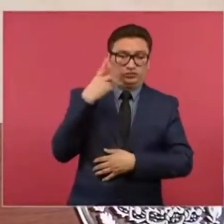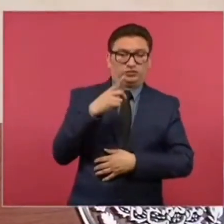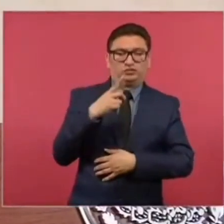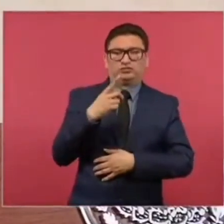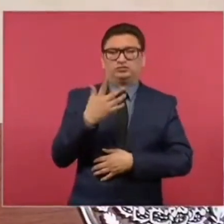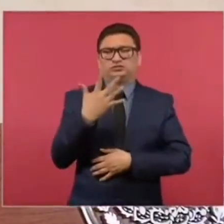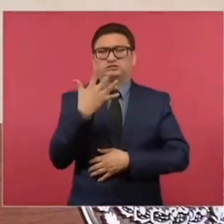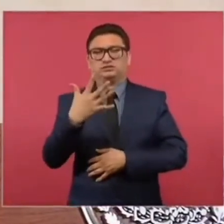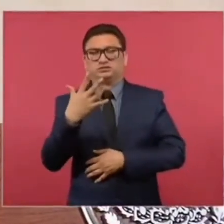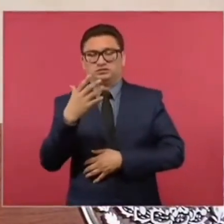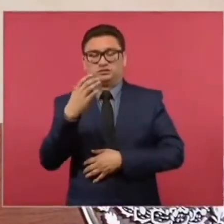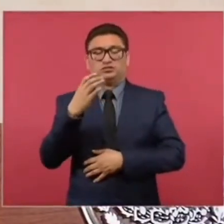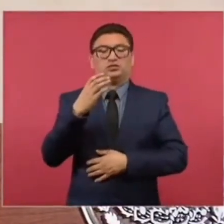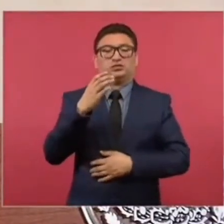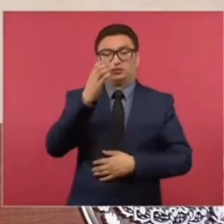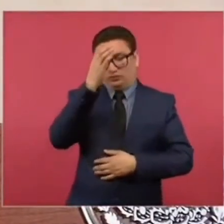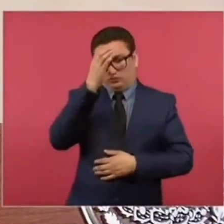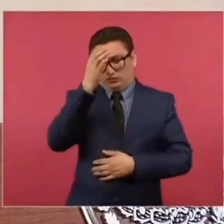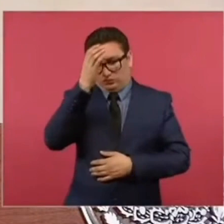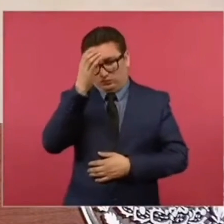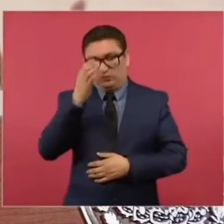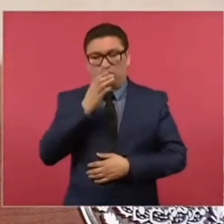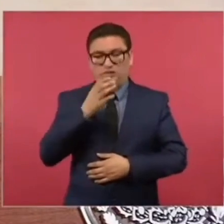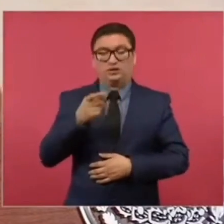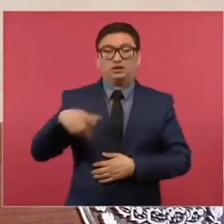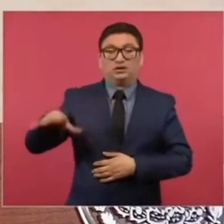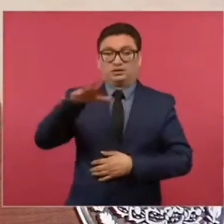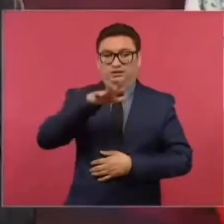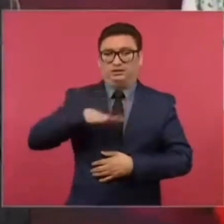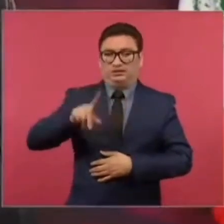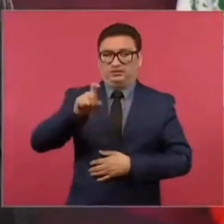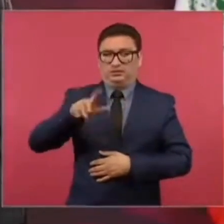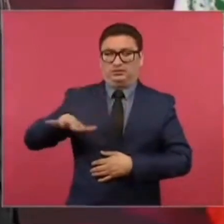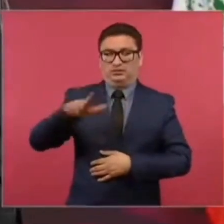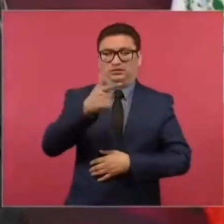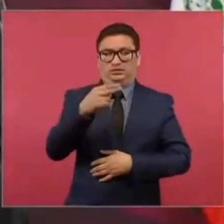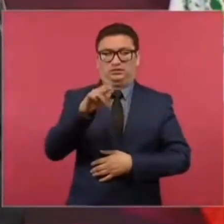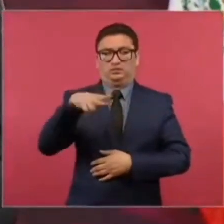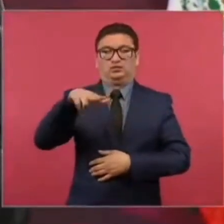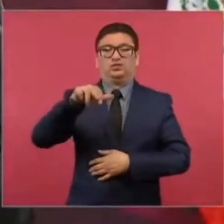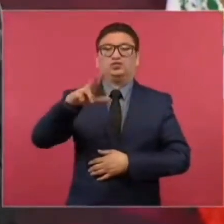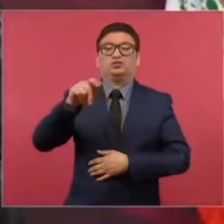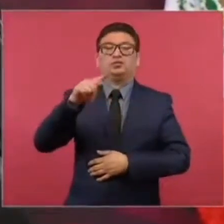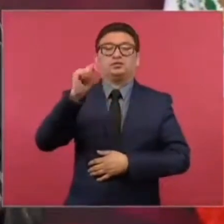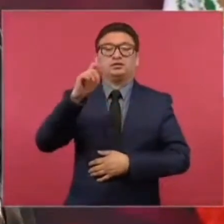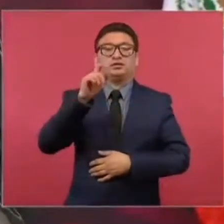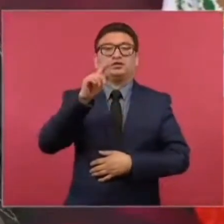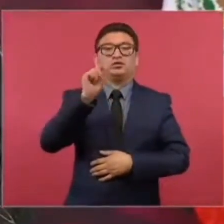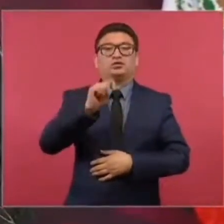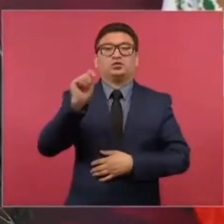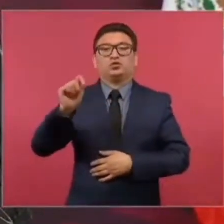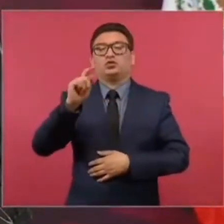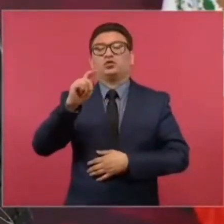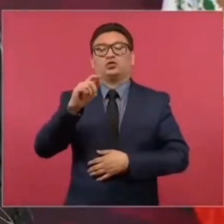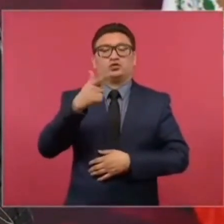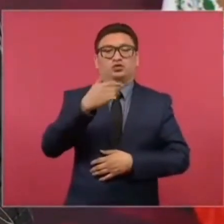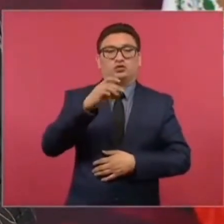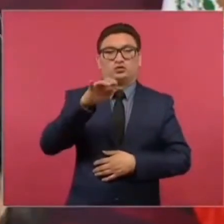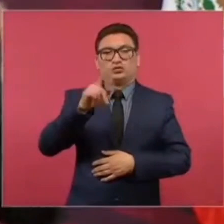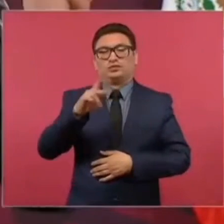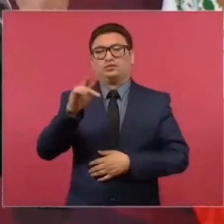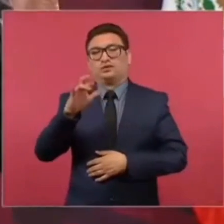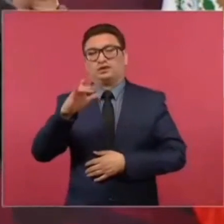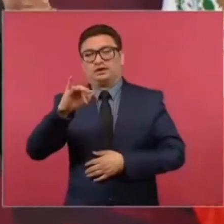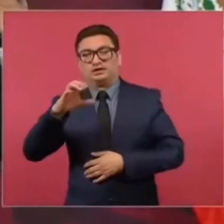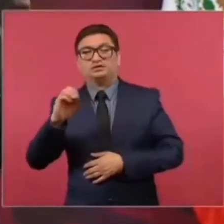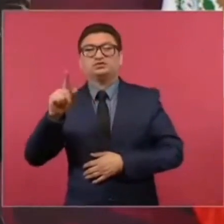5 de Coahuila, en la laguna. Incluye Torreón, Gómez Palacio, y